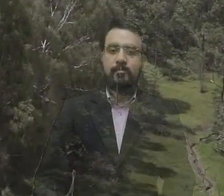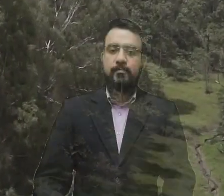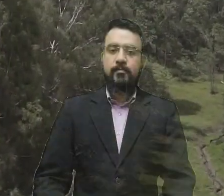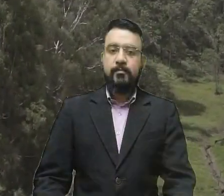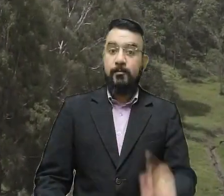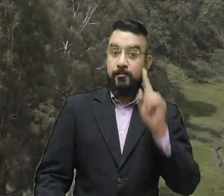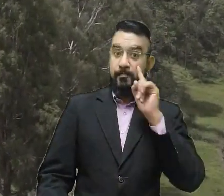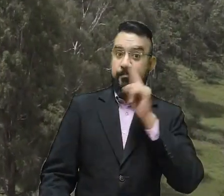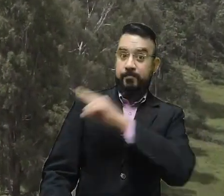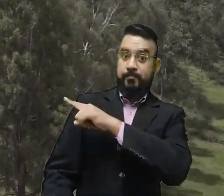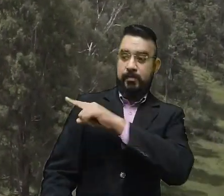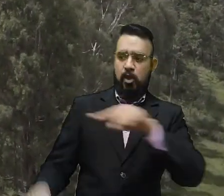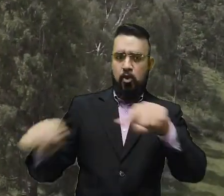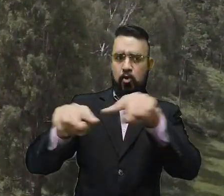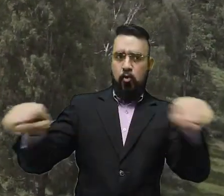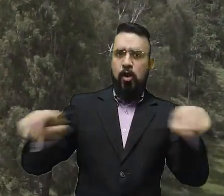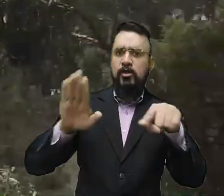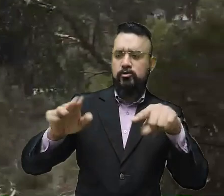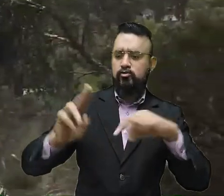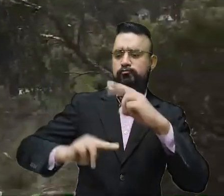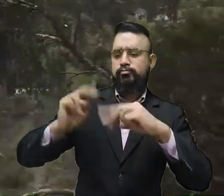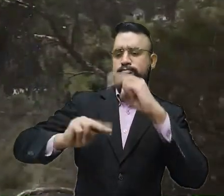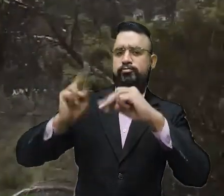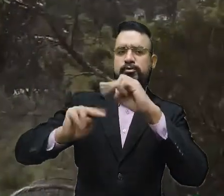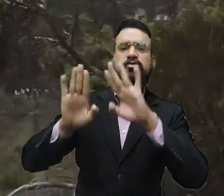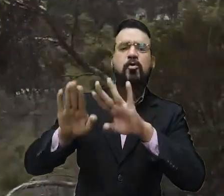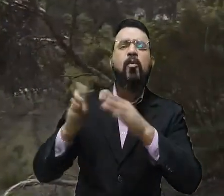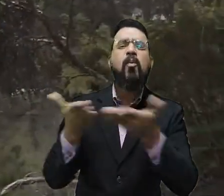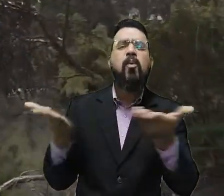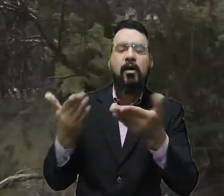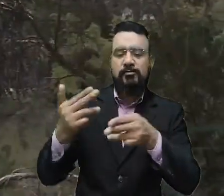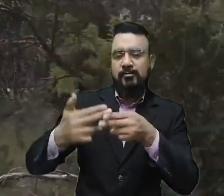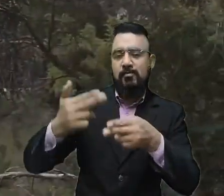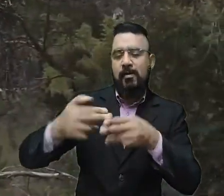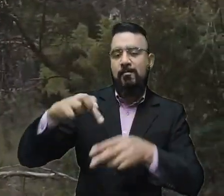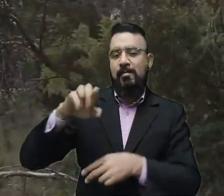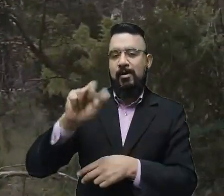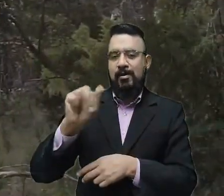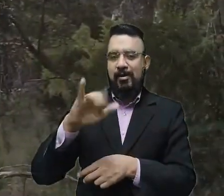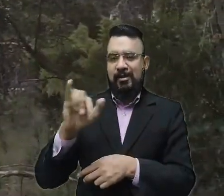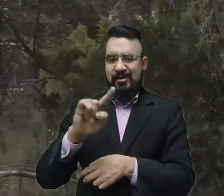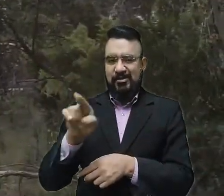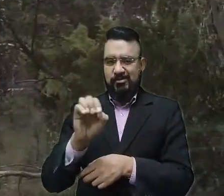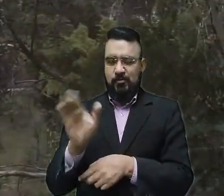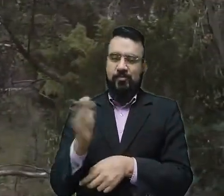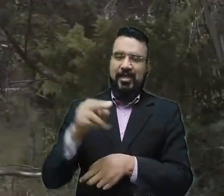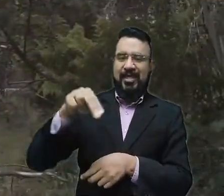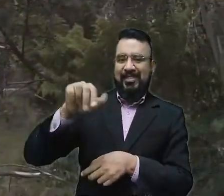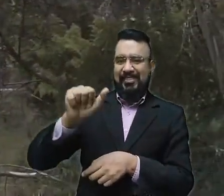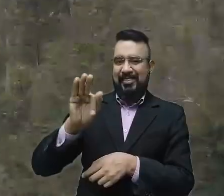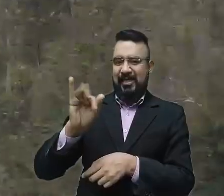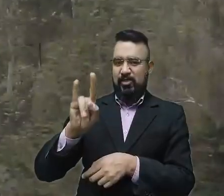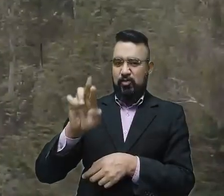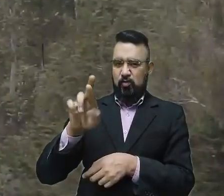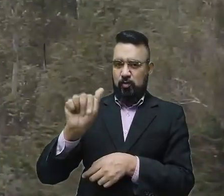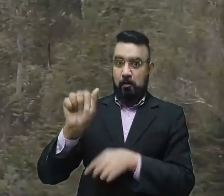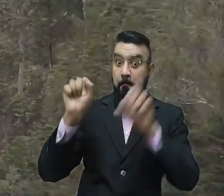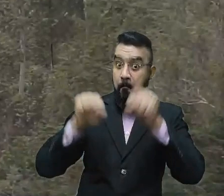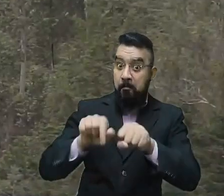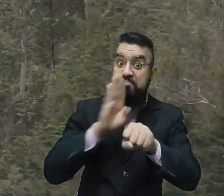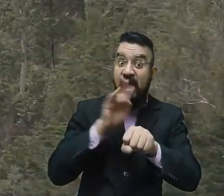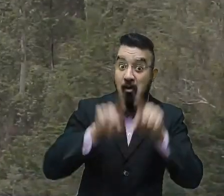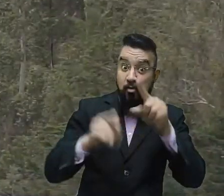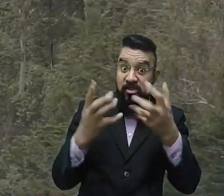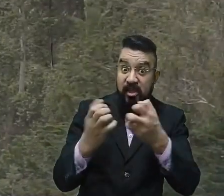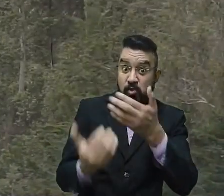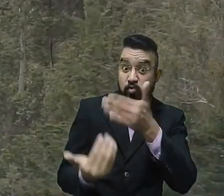El proyecto de vivienda de interés social para la zona rural, Paraíso Natura, te ofrece la posibilidad de acceder a tu vivienda nueva. Conoce cuáles